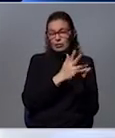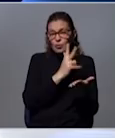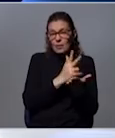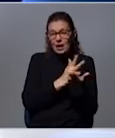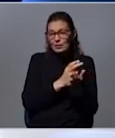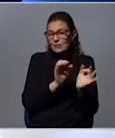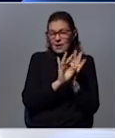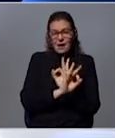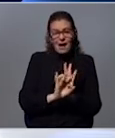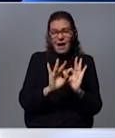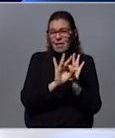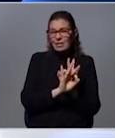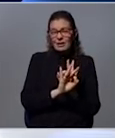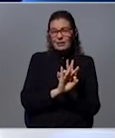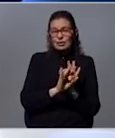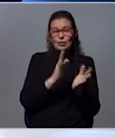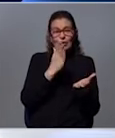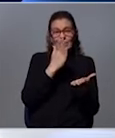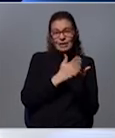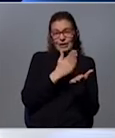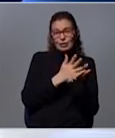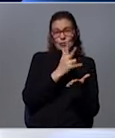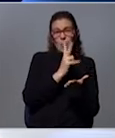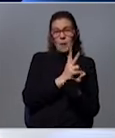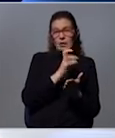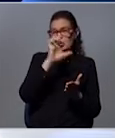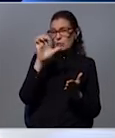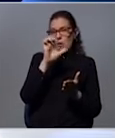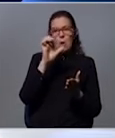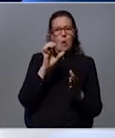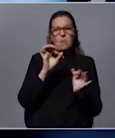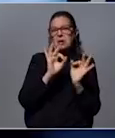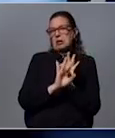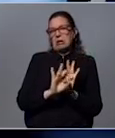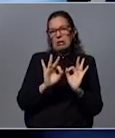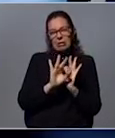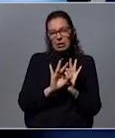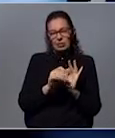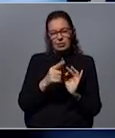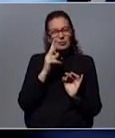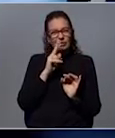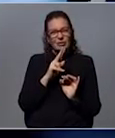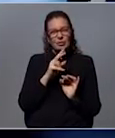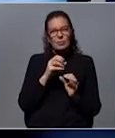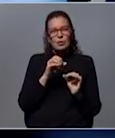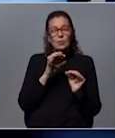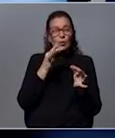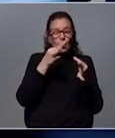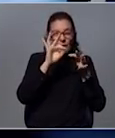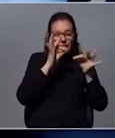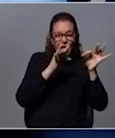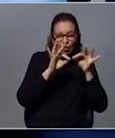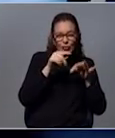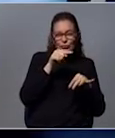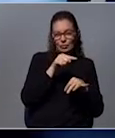ninguna sentencia de la corte interamericana de derechos humanos de la corte europea de derechos humanos fuimos muy cuidadosos en